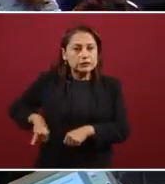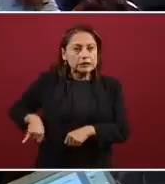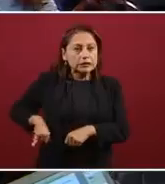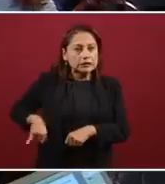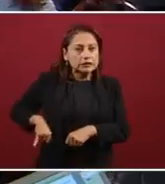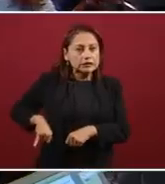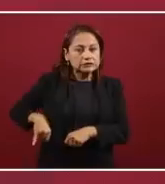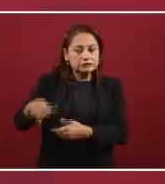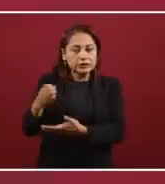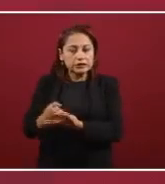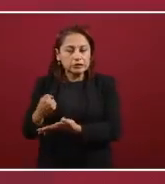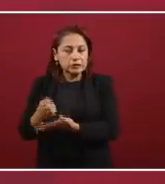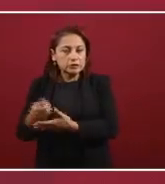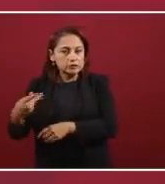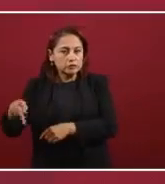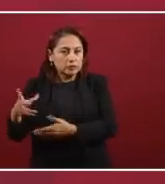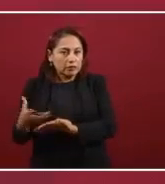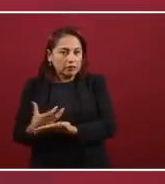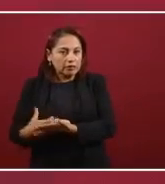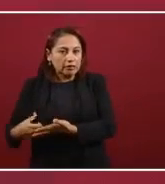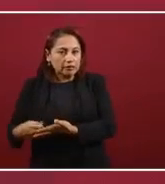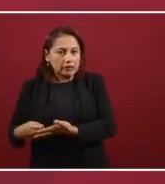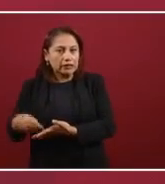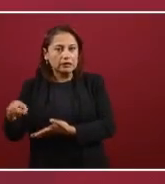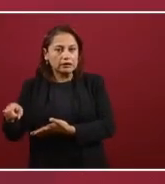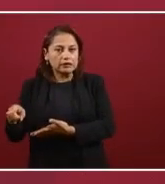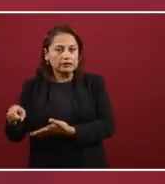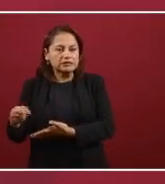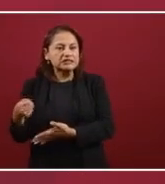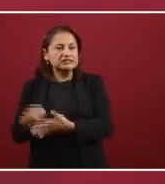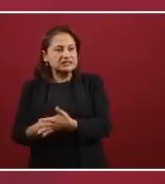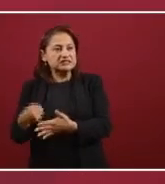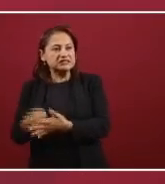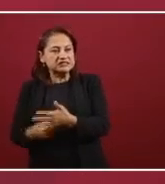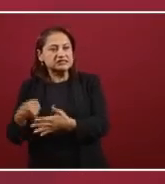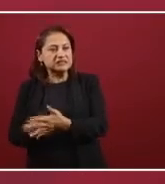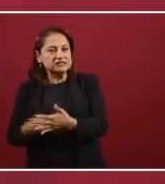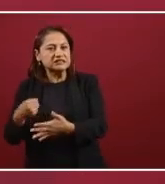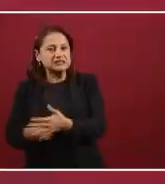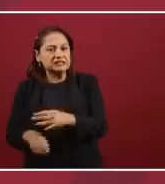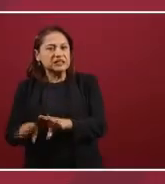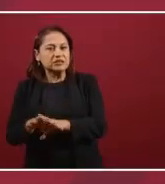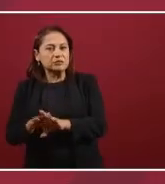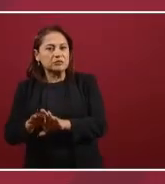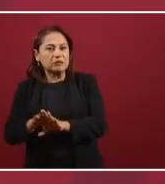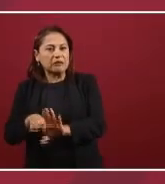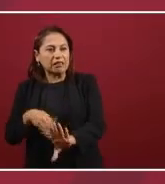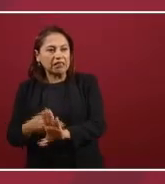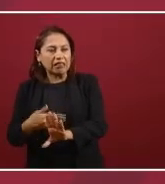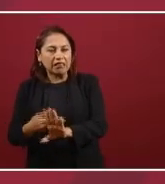se trate de detener que haya una especie de sabotaje